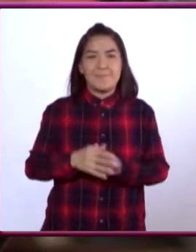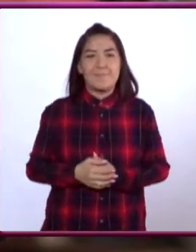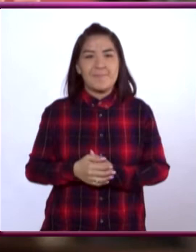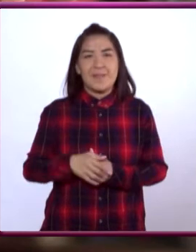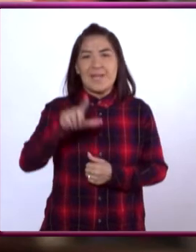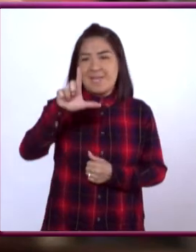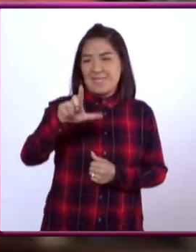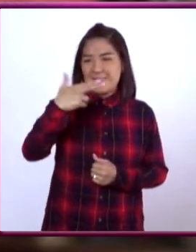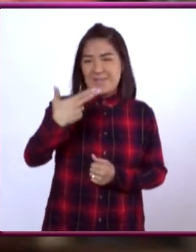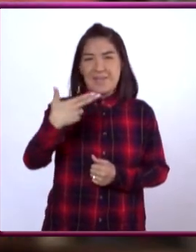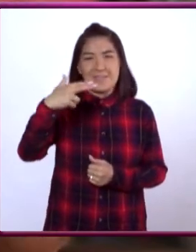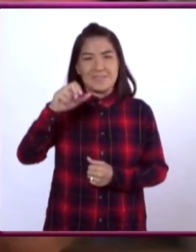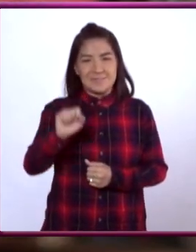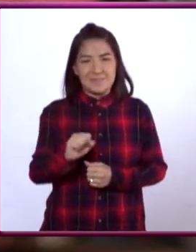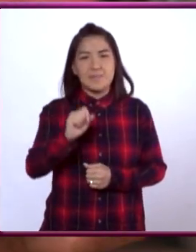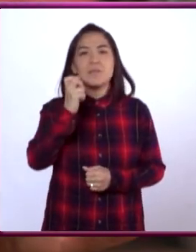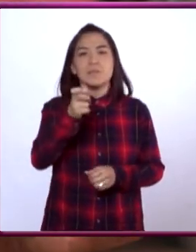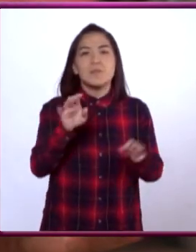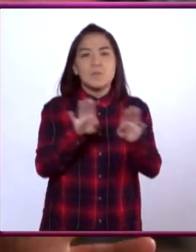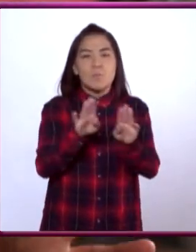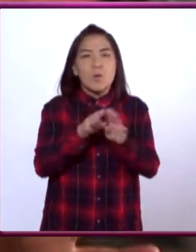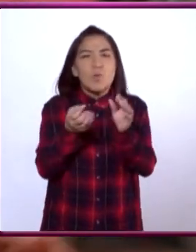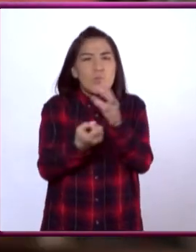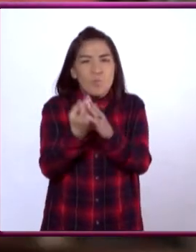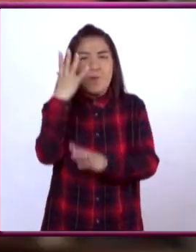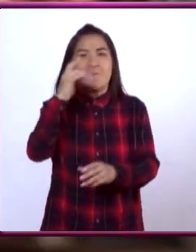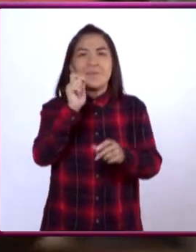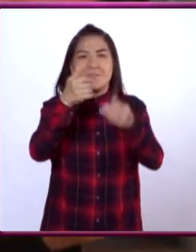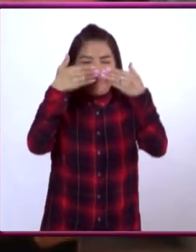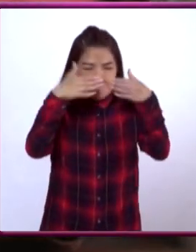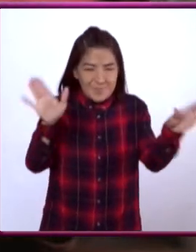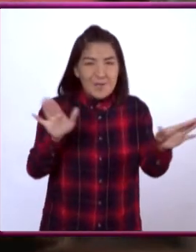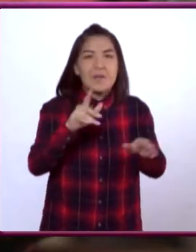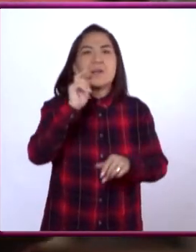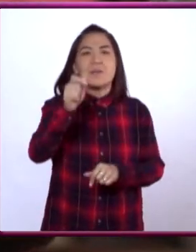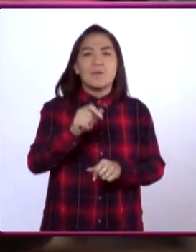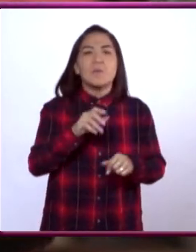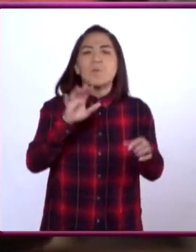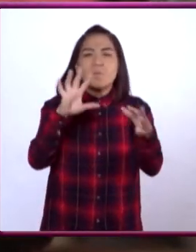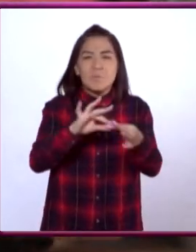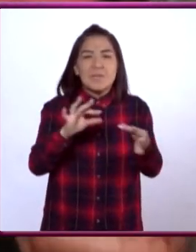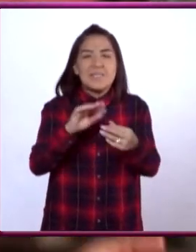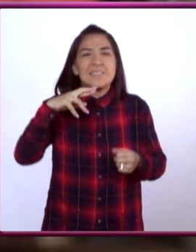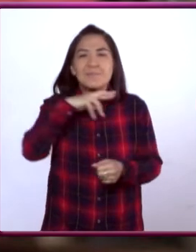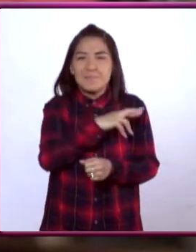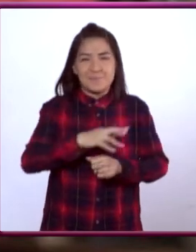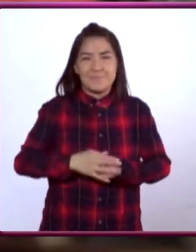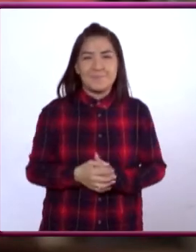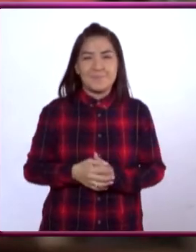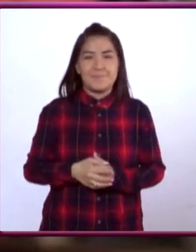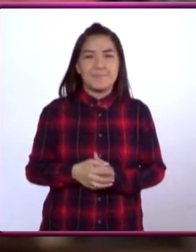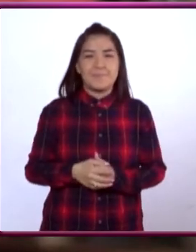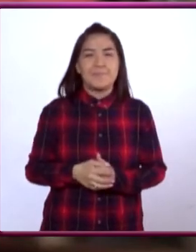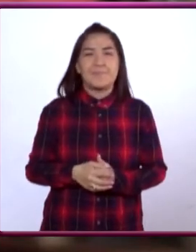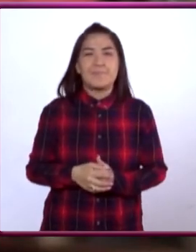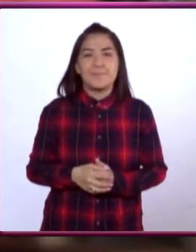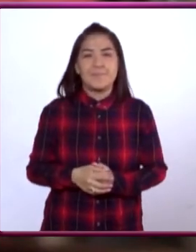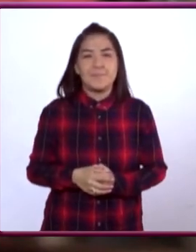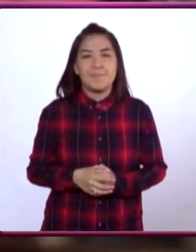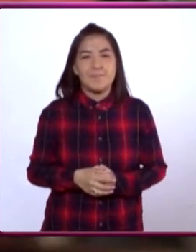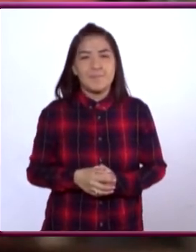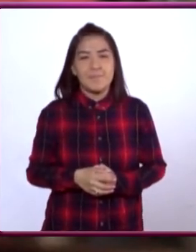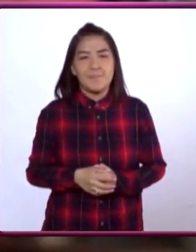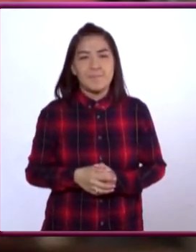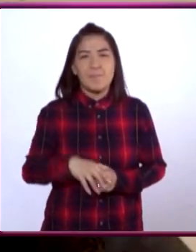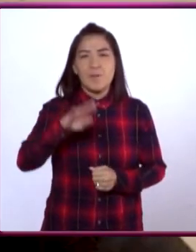mencionabas que en el LHC dentro del CERN hubo un gran descubrimiento que fue el bosón de Higgs. ¿Nos puedes platicar así rápidamente